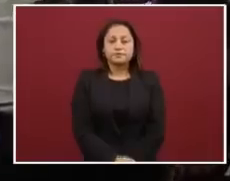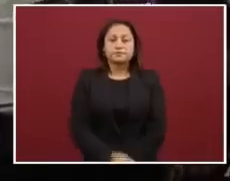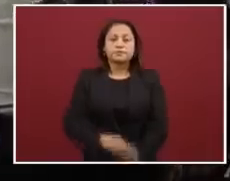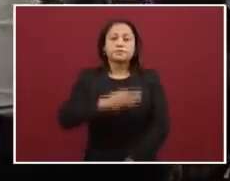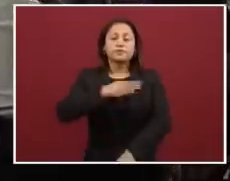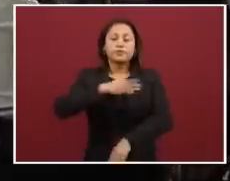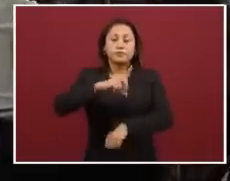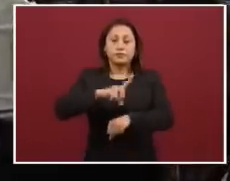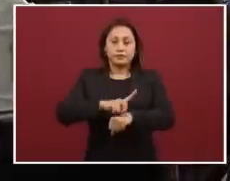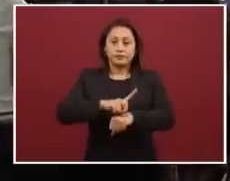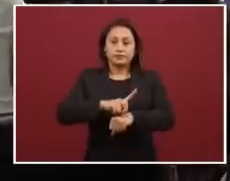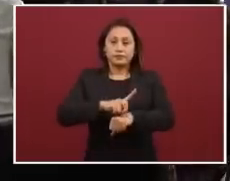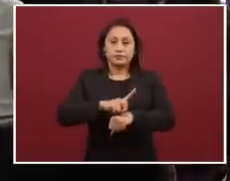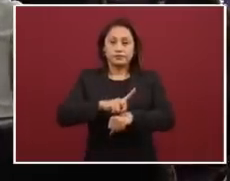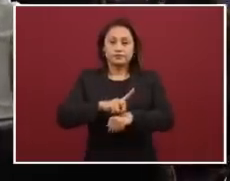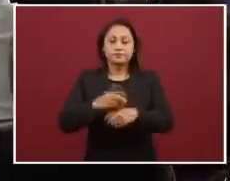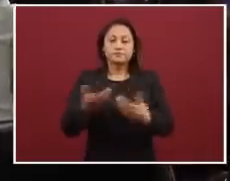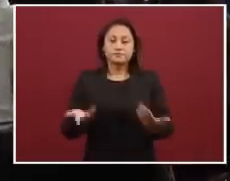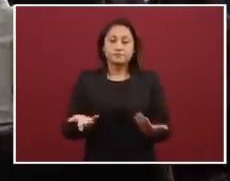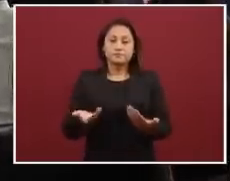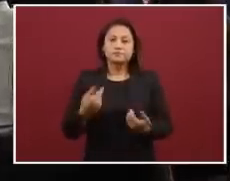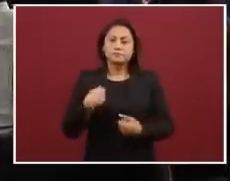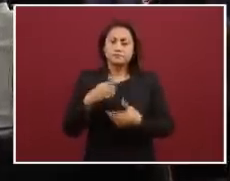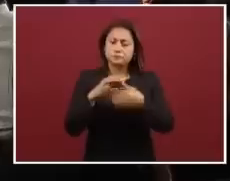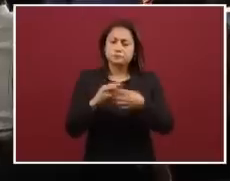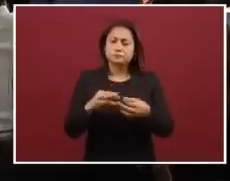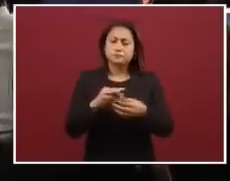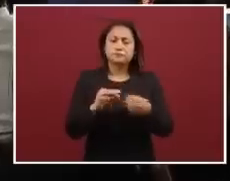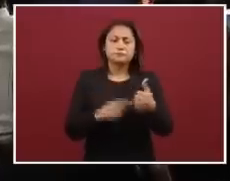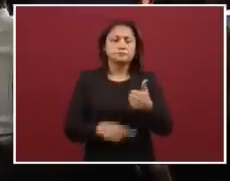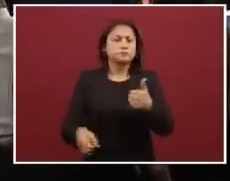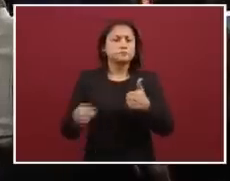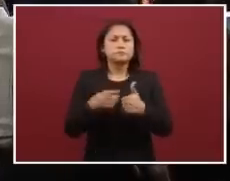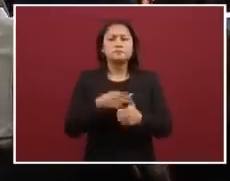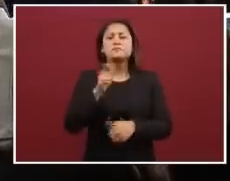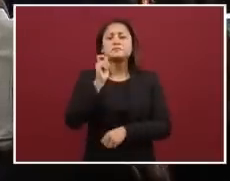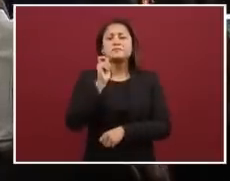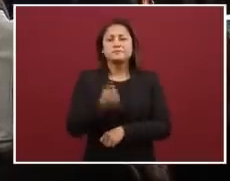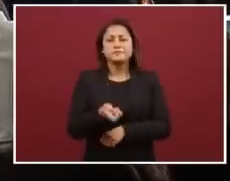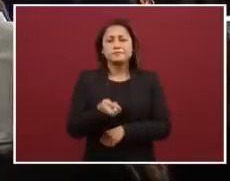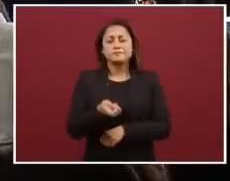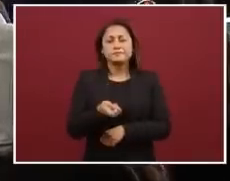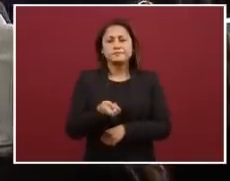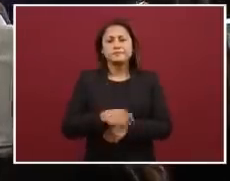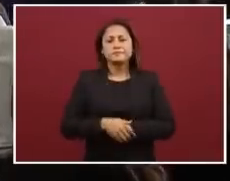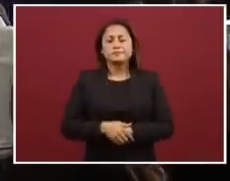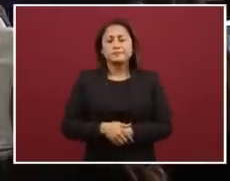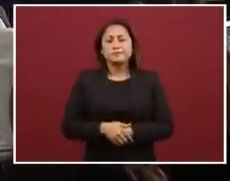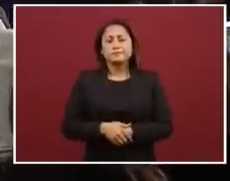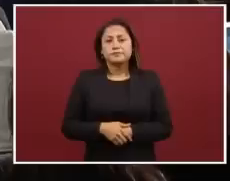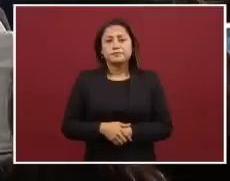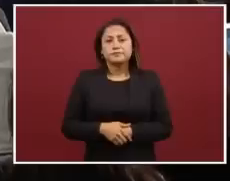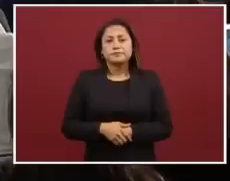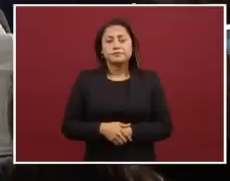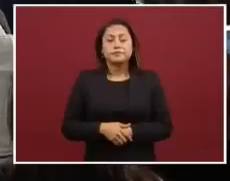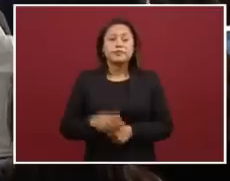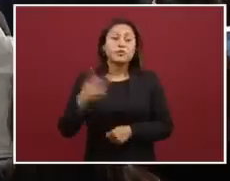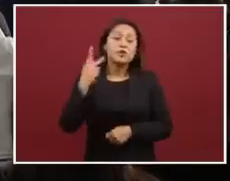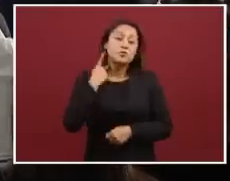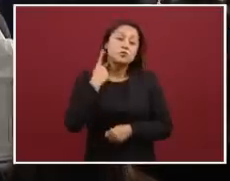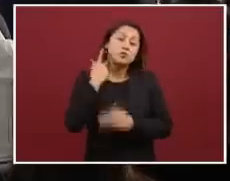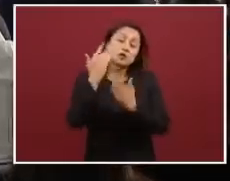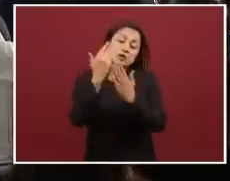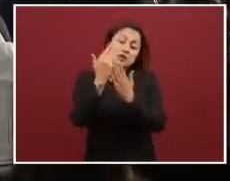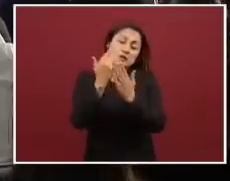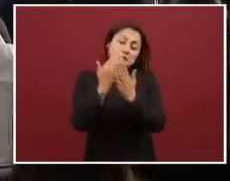Buenos días. Primero, reconocer la política humanitaria